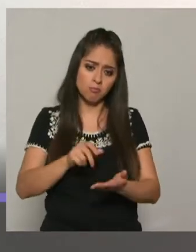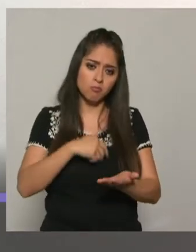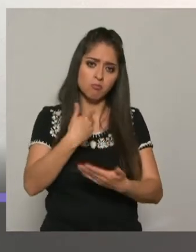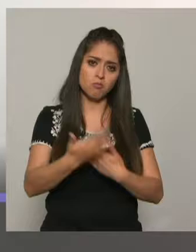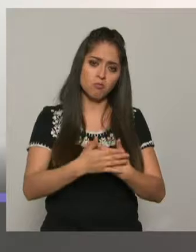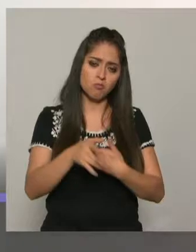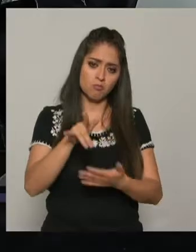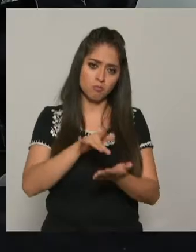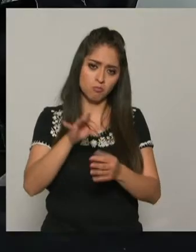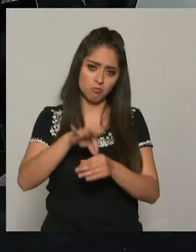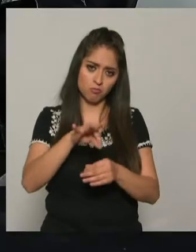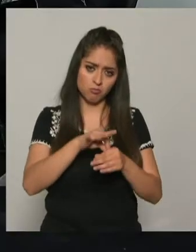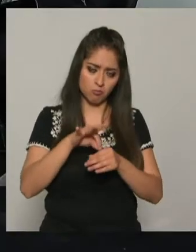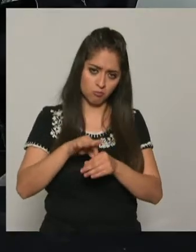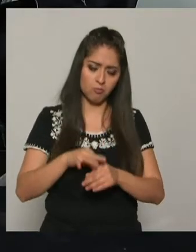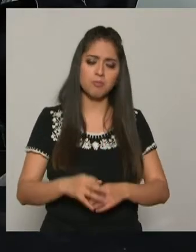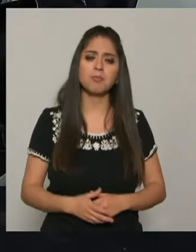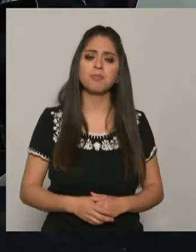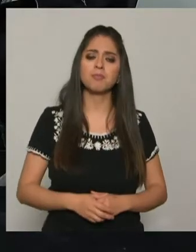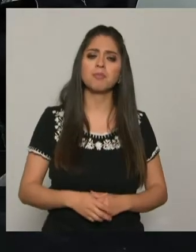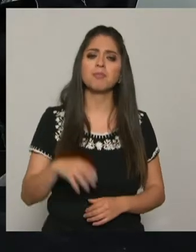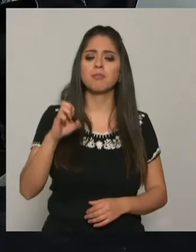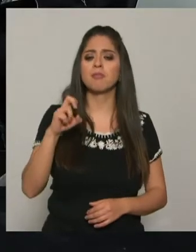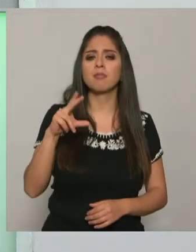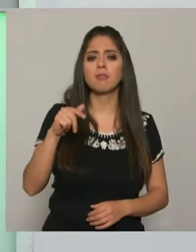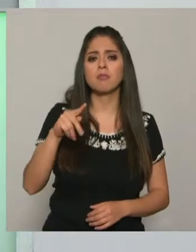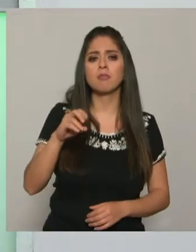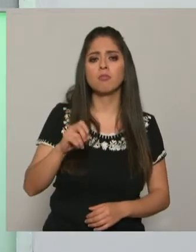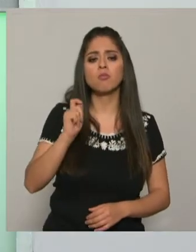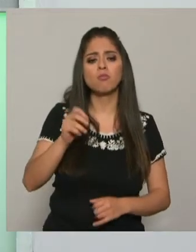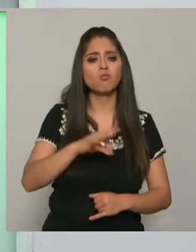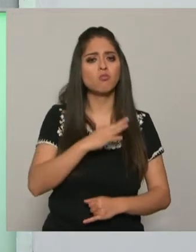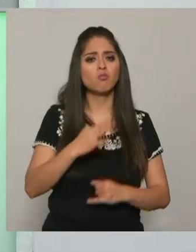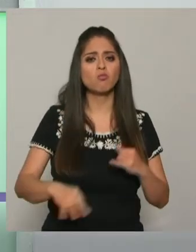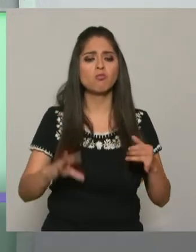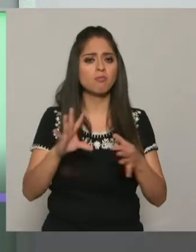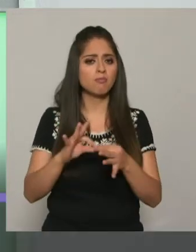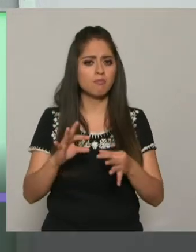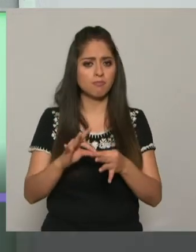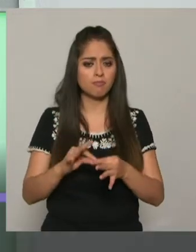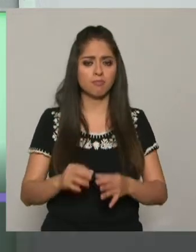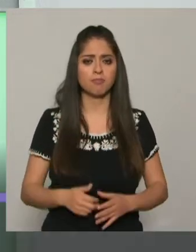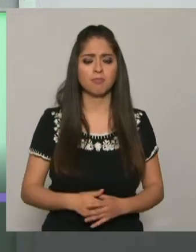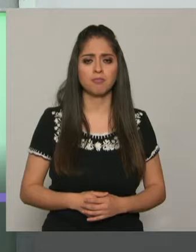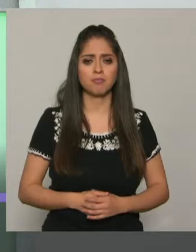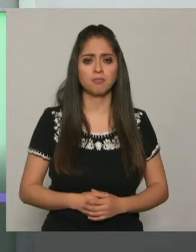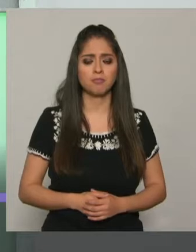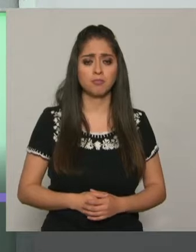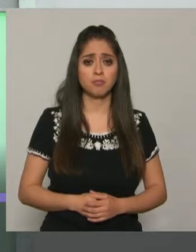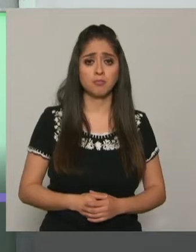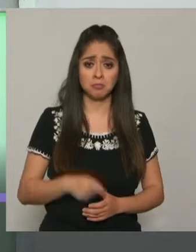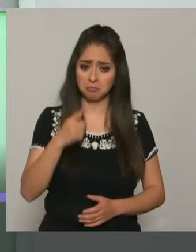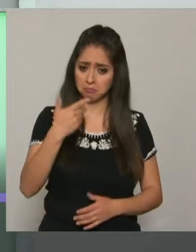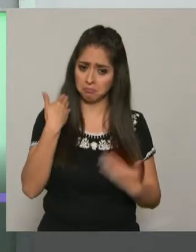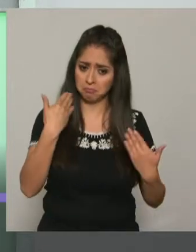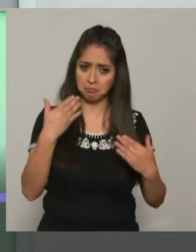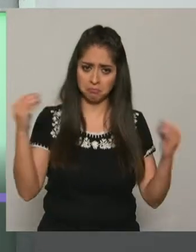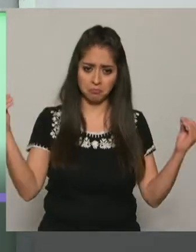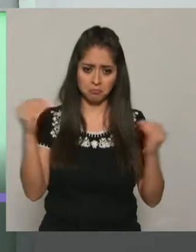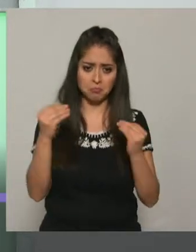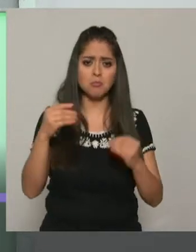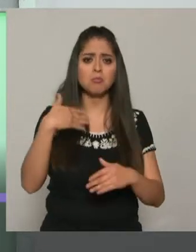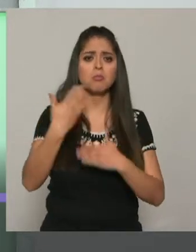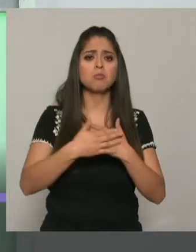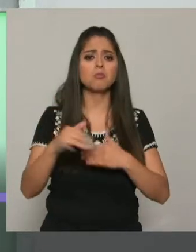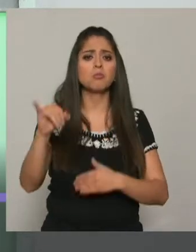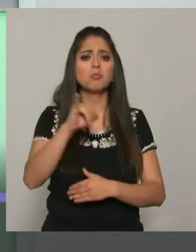votación. Jaime, Ernesto Osorio, tu conclusión final. Pues celebro pues que se pueda ampliar ese debate, esperemos que pase el próximo